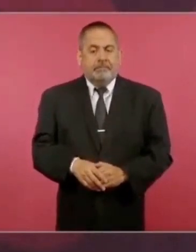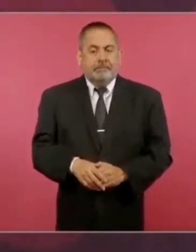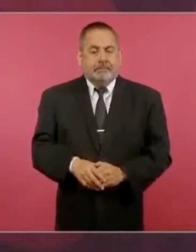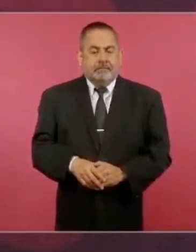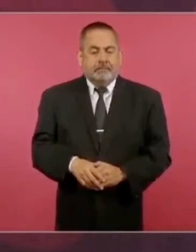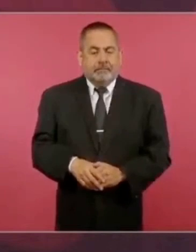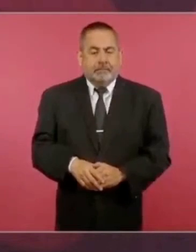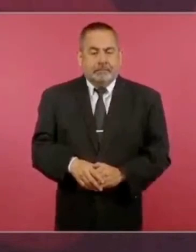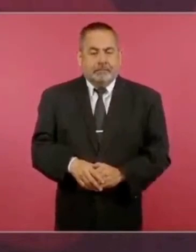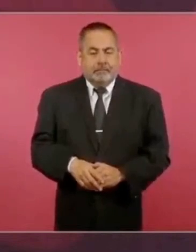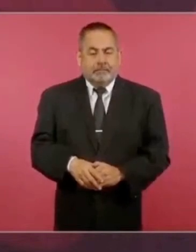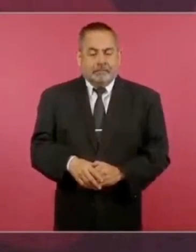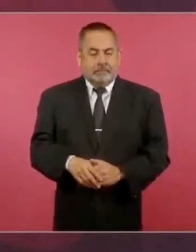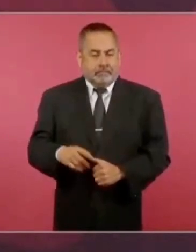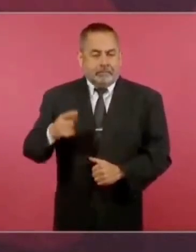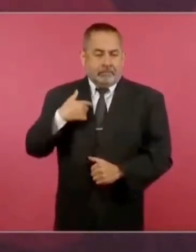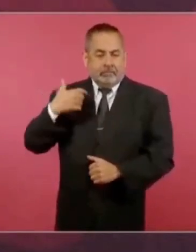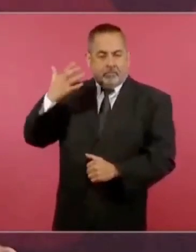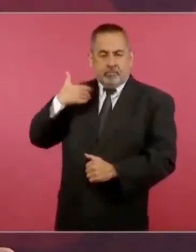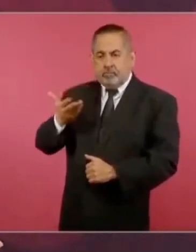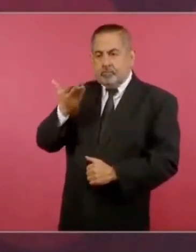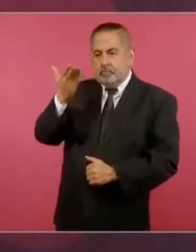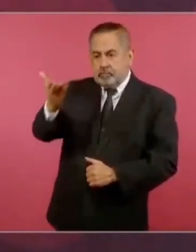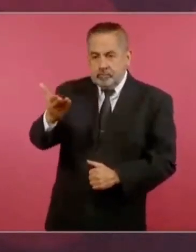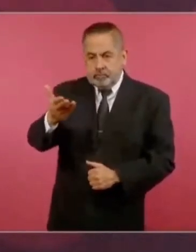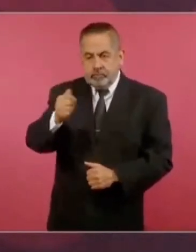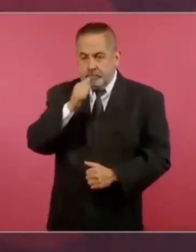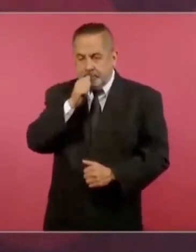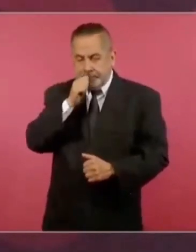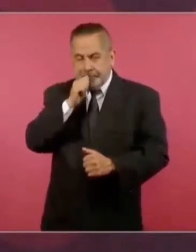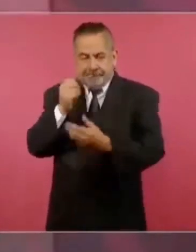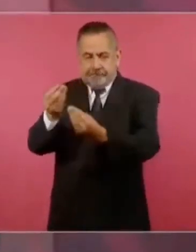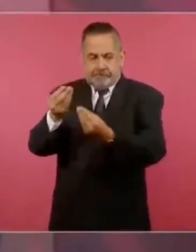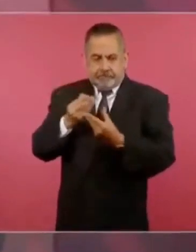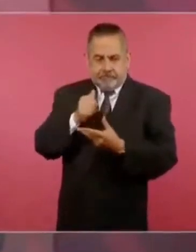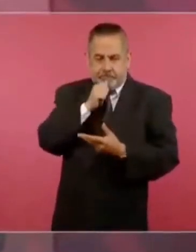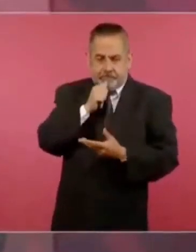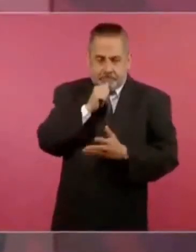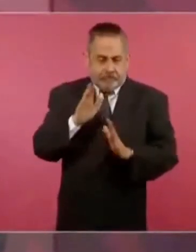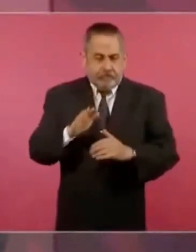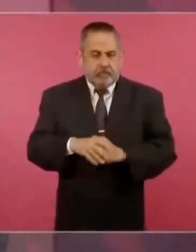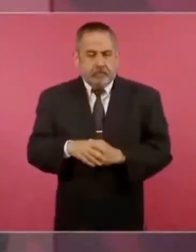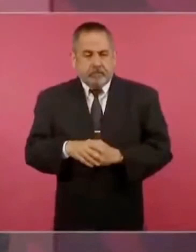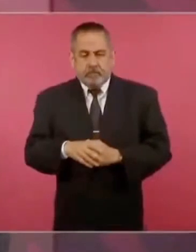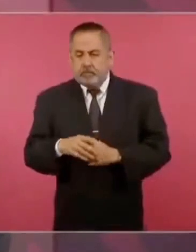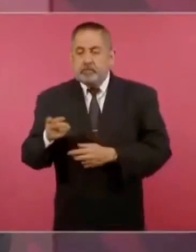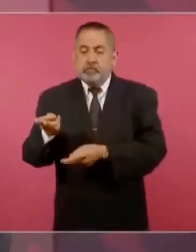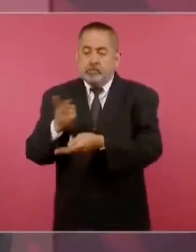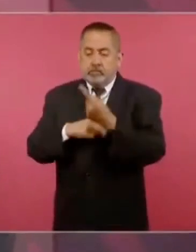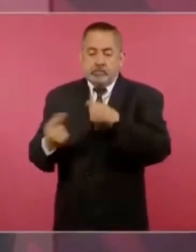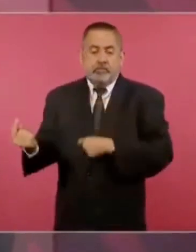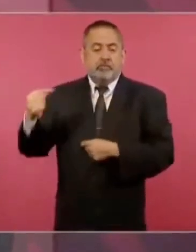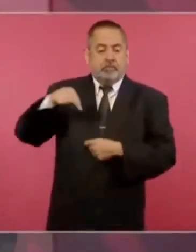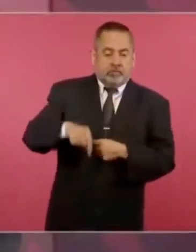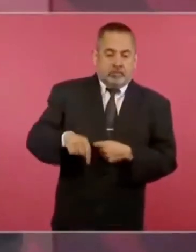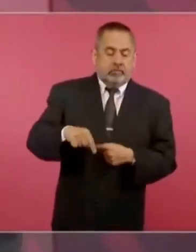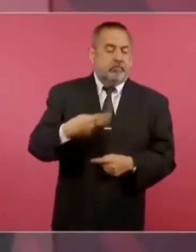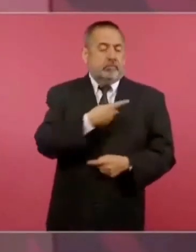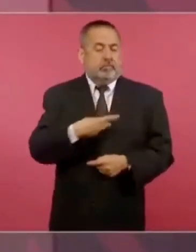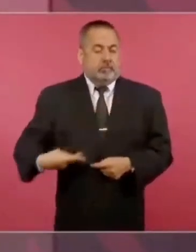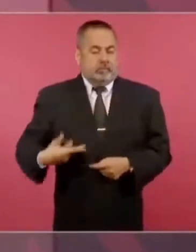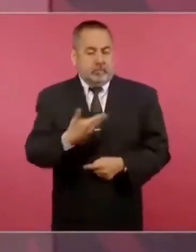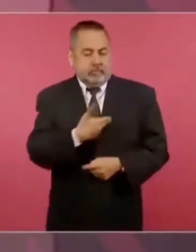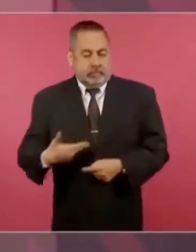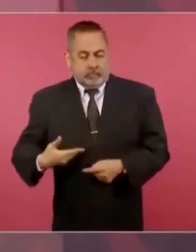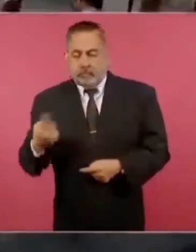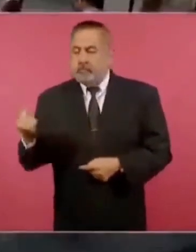como lo estábamos solicitando, o sea, calidad de asilado al vicepresidente, y